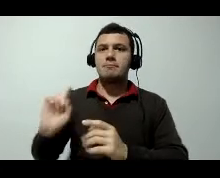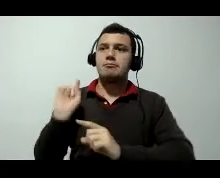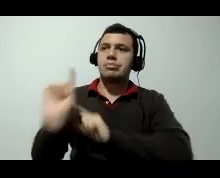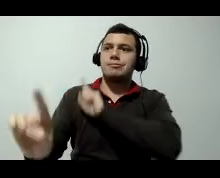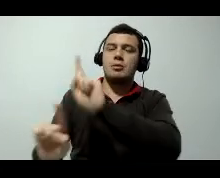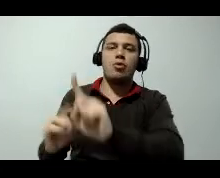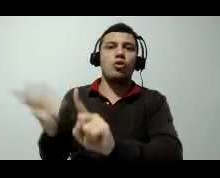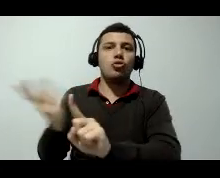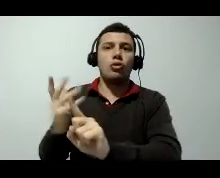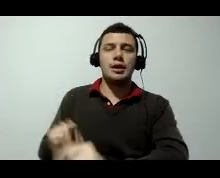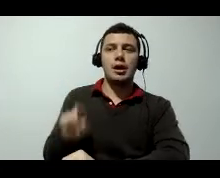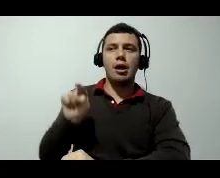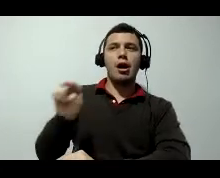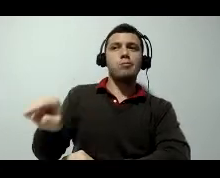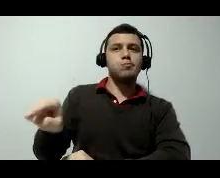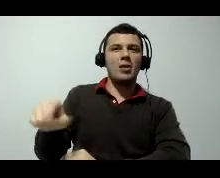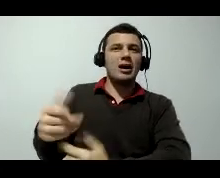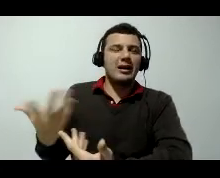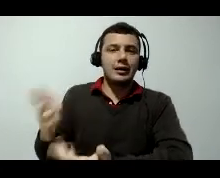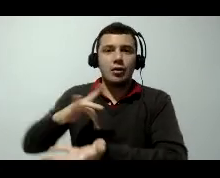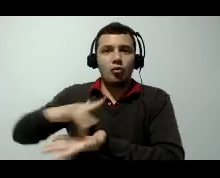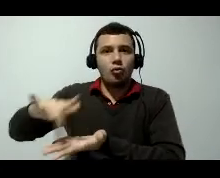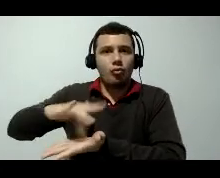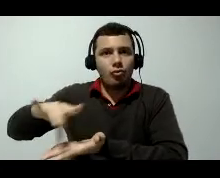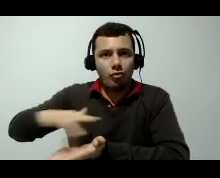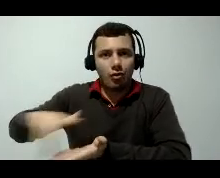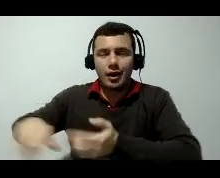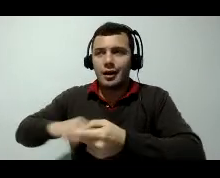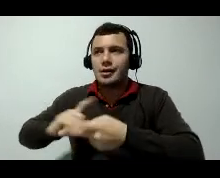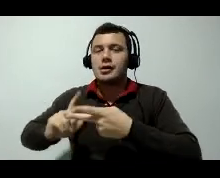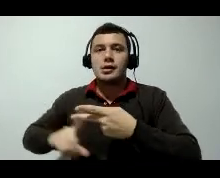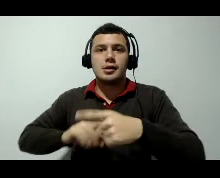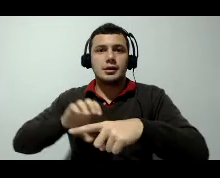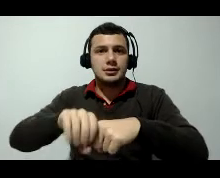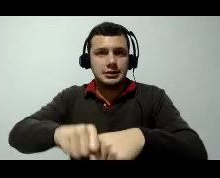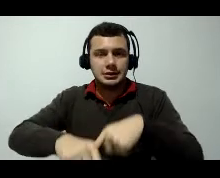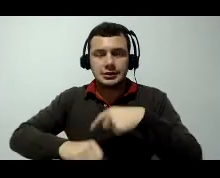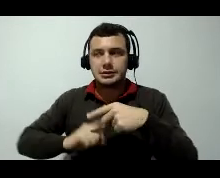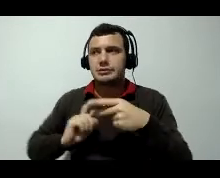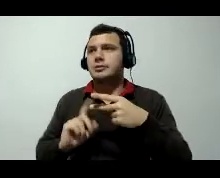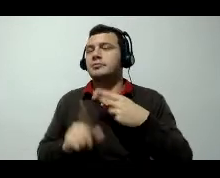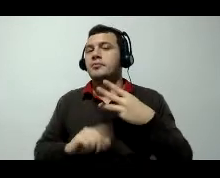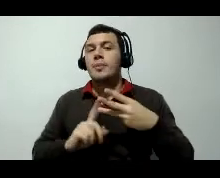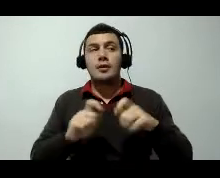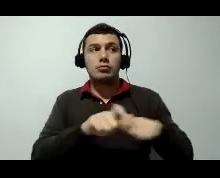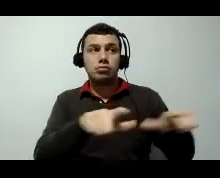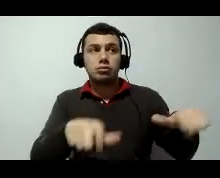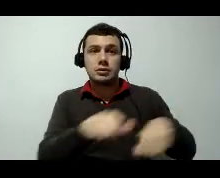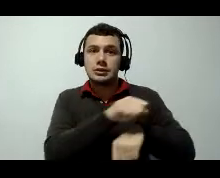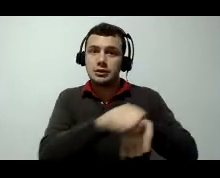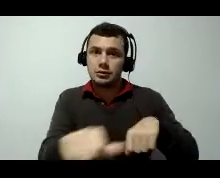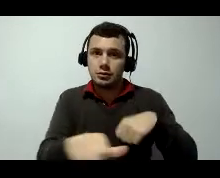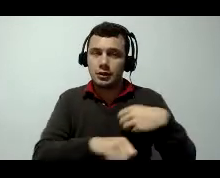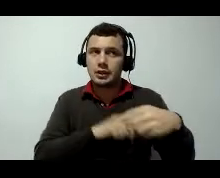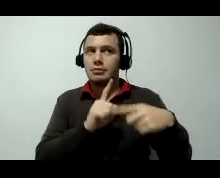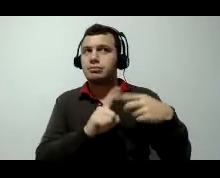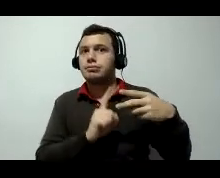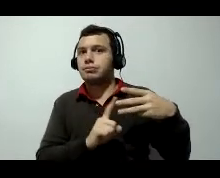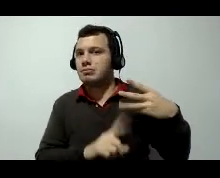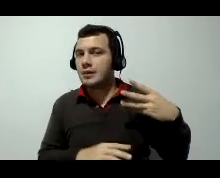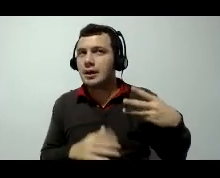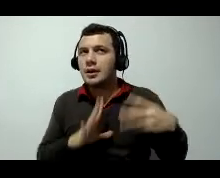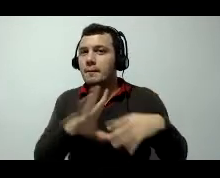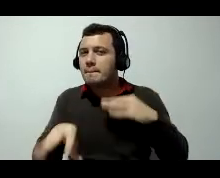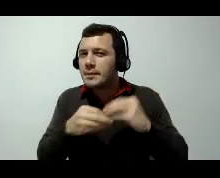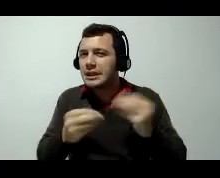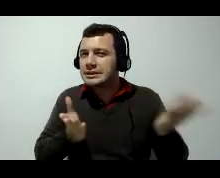Entonces, identificar servicios de urgencias, consulta externa, cirugía. Hay otros servicios en donde el foco